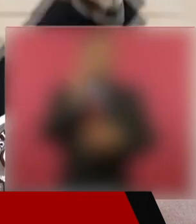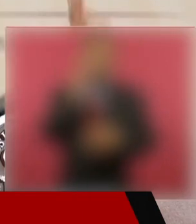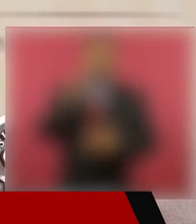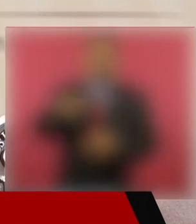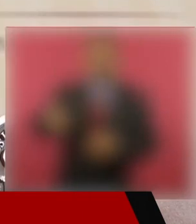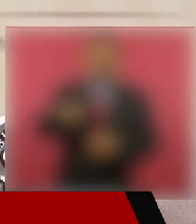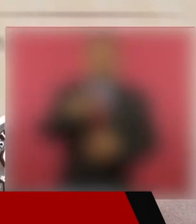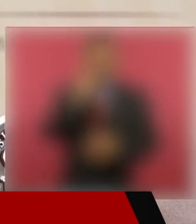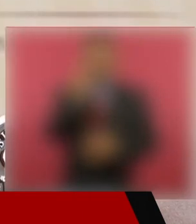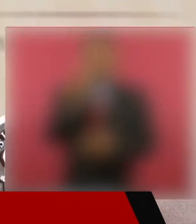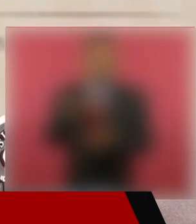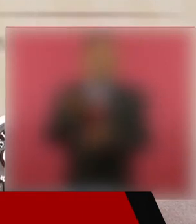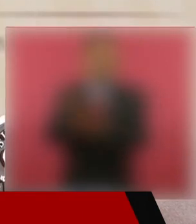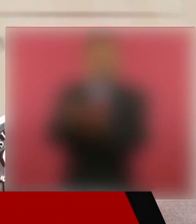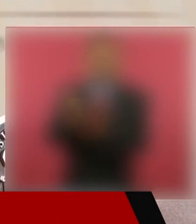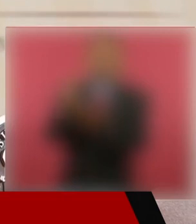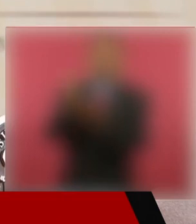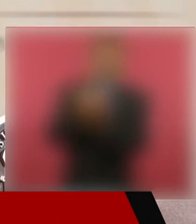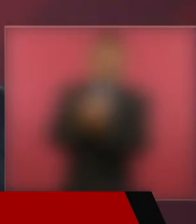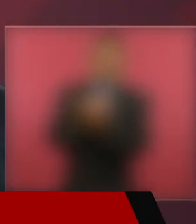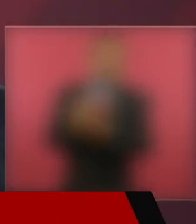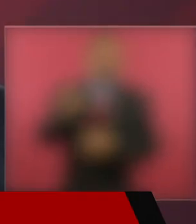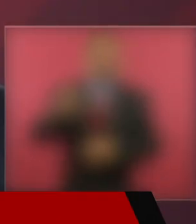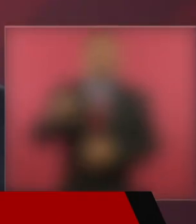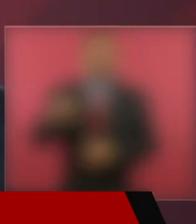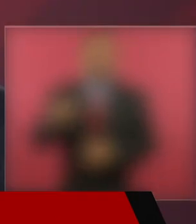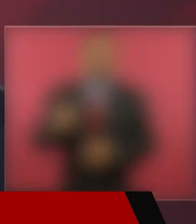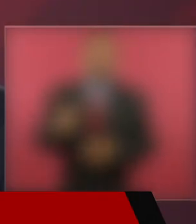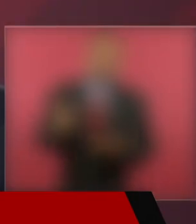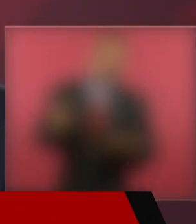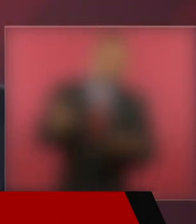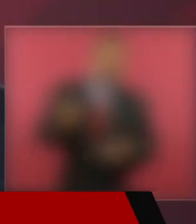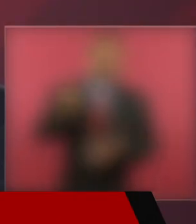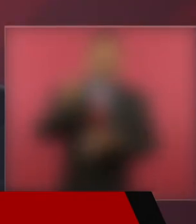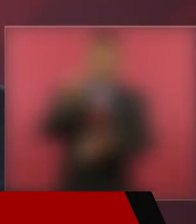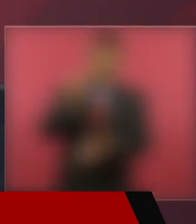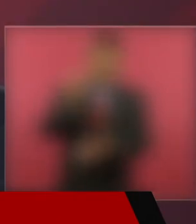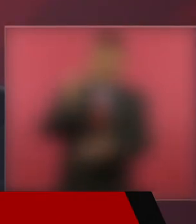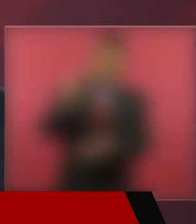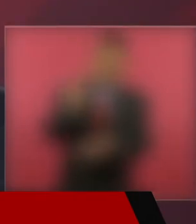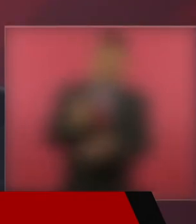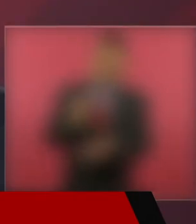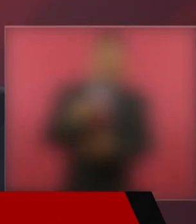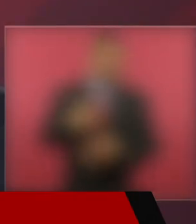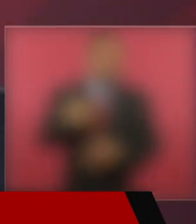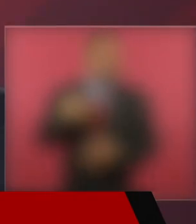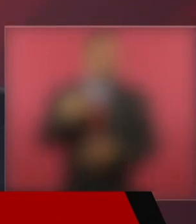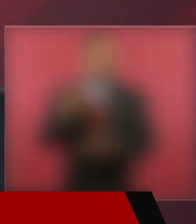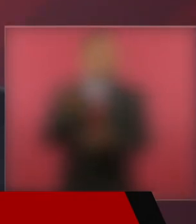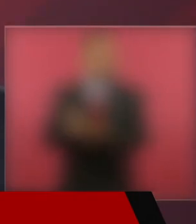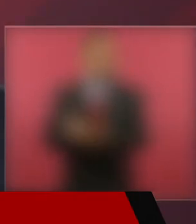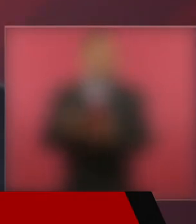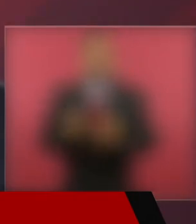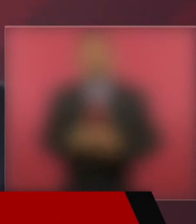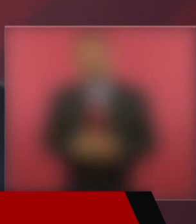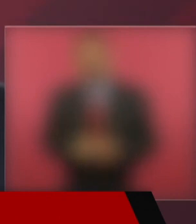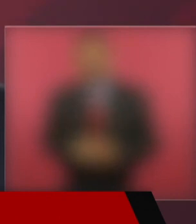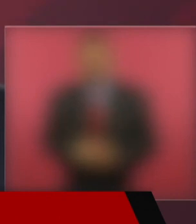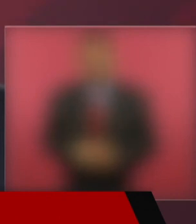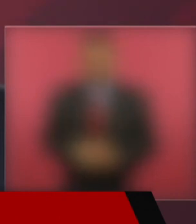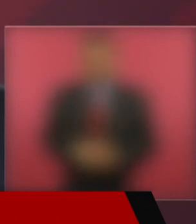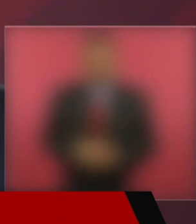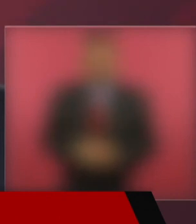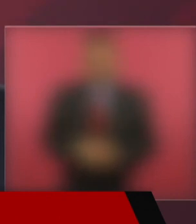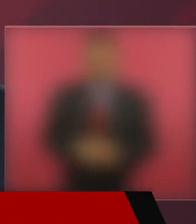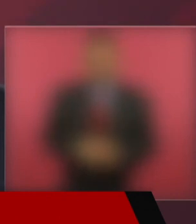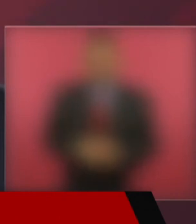Dime una cosa importante. El presidente, entre otras cosas, Mariana, terminó exhibiendo información acerca de la